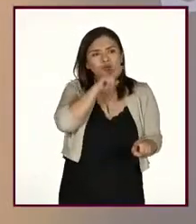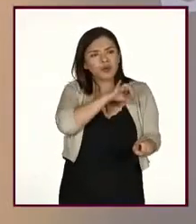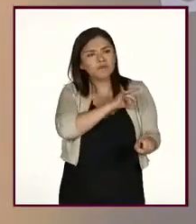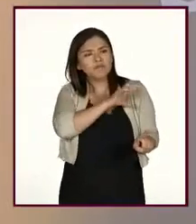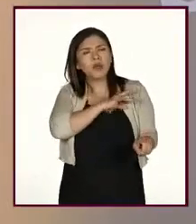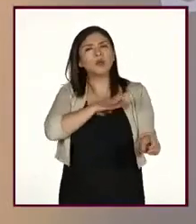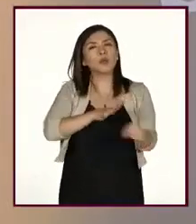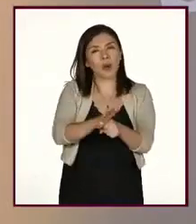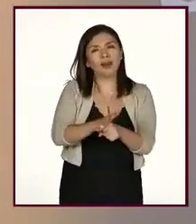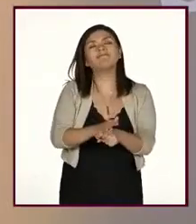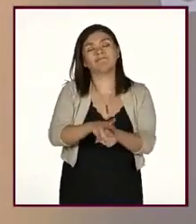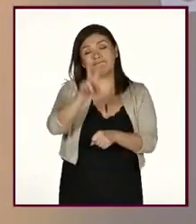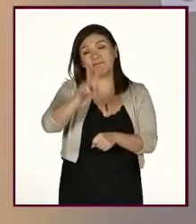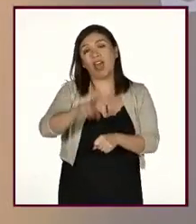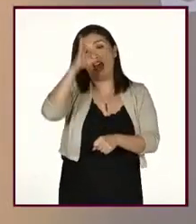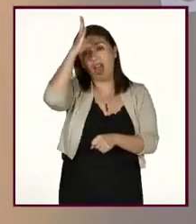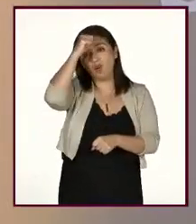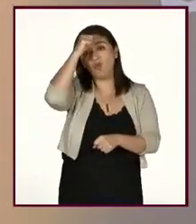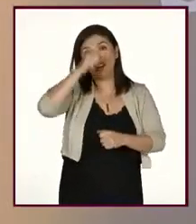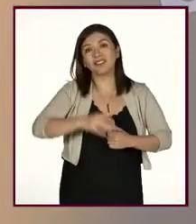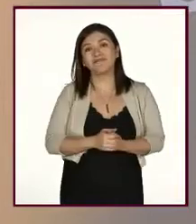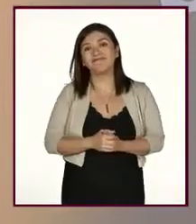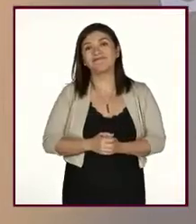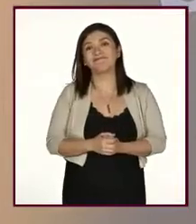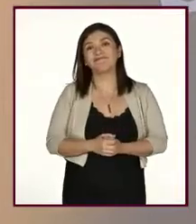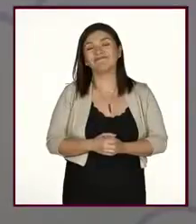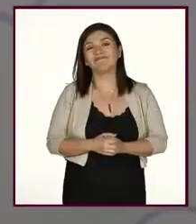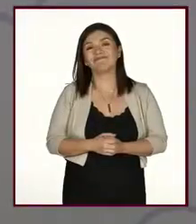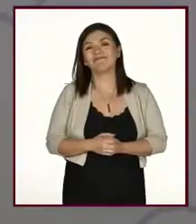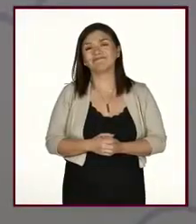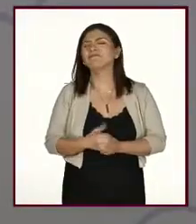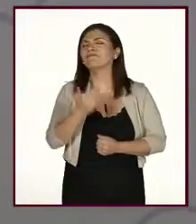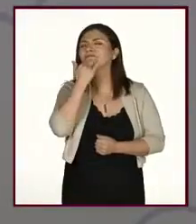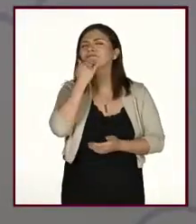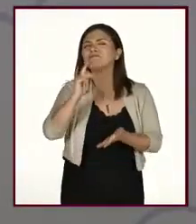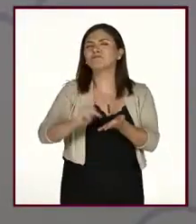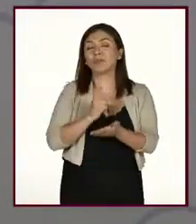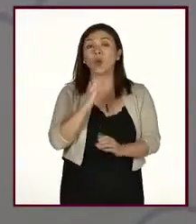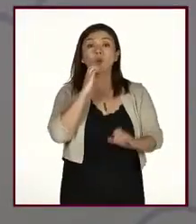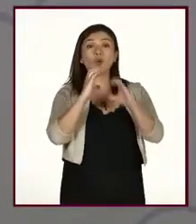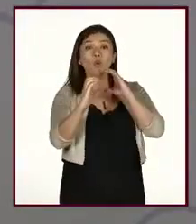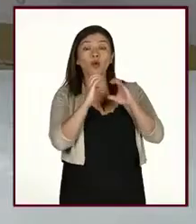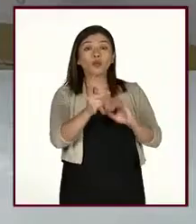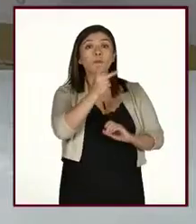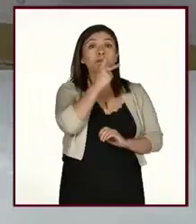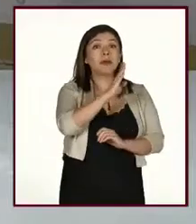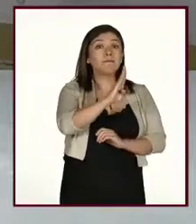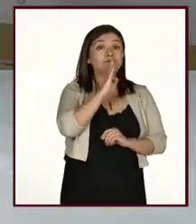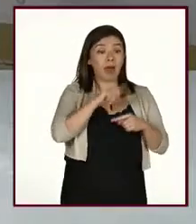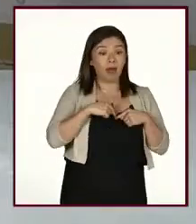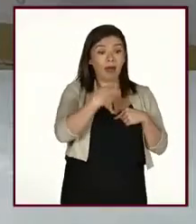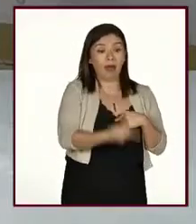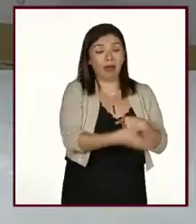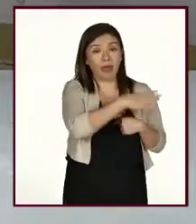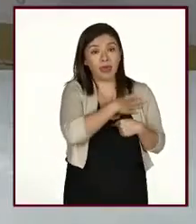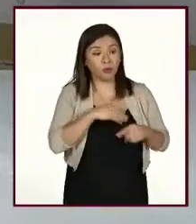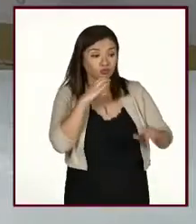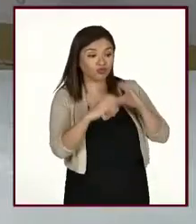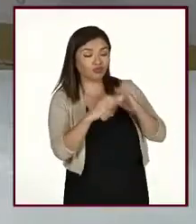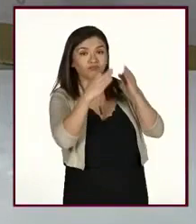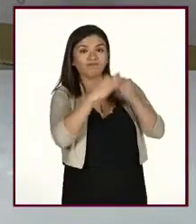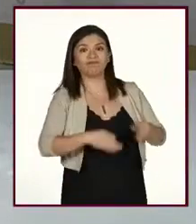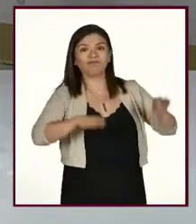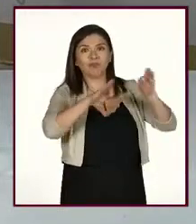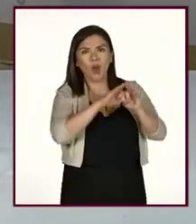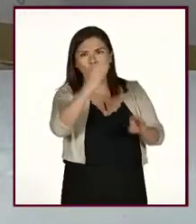preocupaciones. Totalmente de acuerdo, ¿no, doctor? ¿Me puedes repetir? La comunicación entre padres e hijos es fundamental para conocer